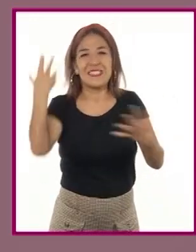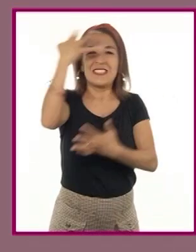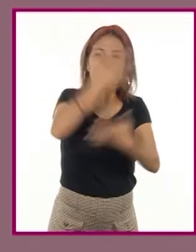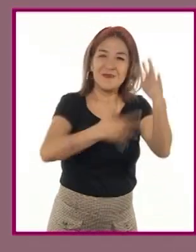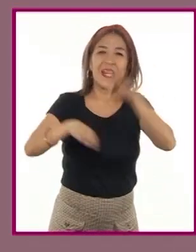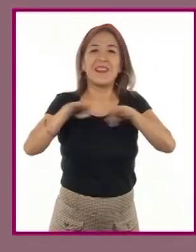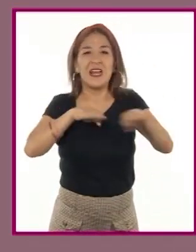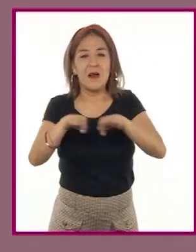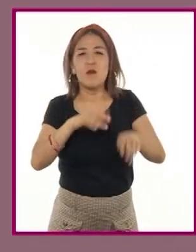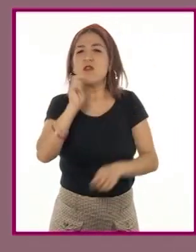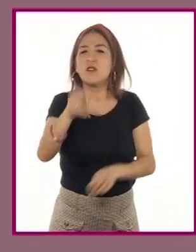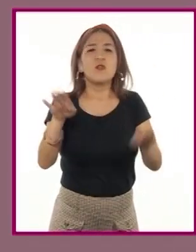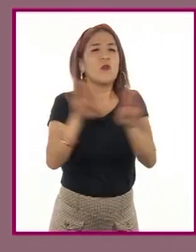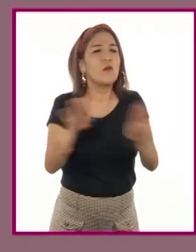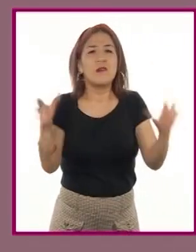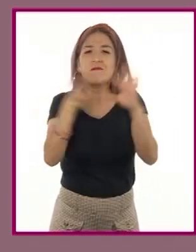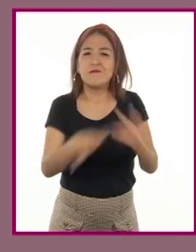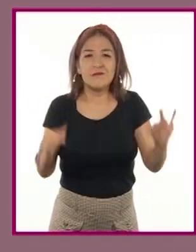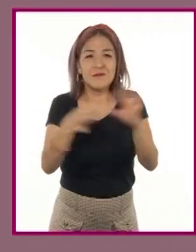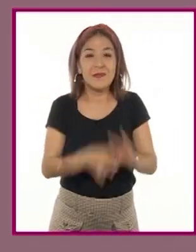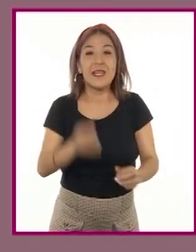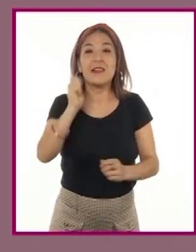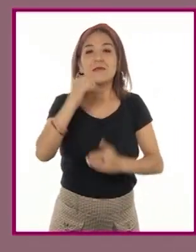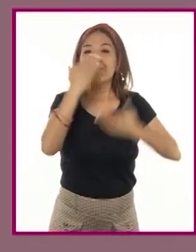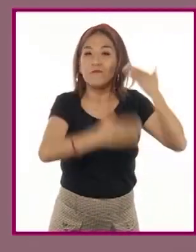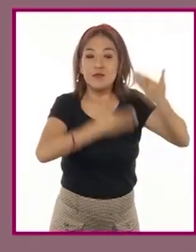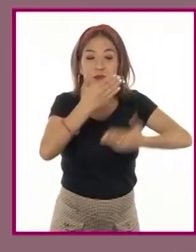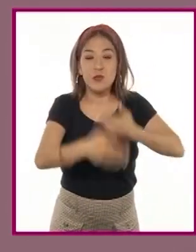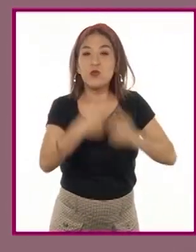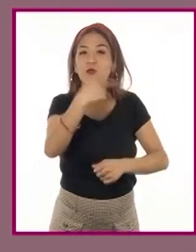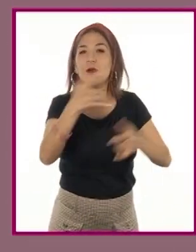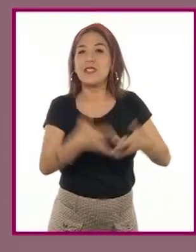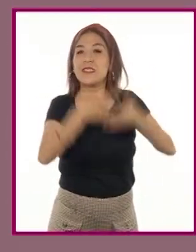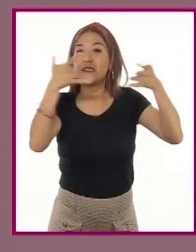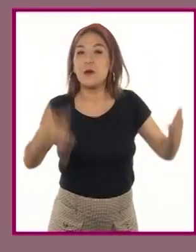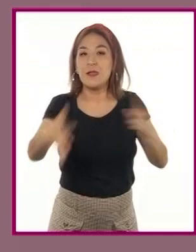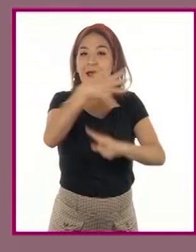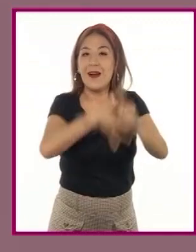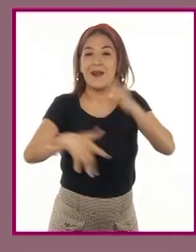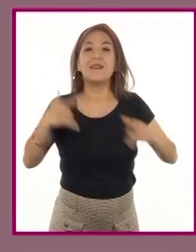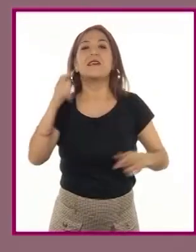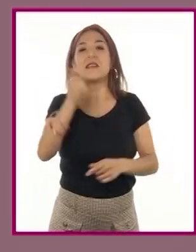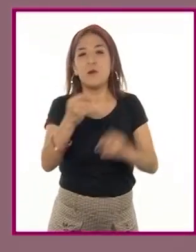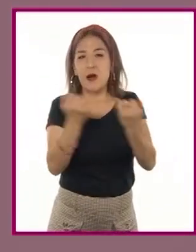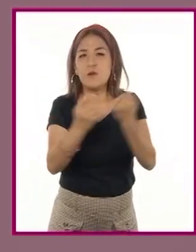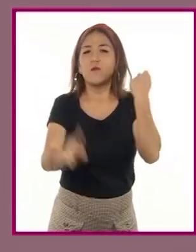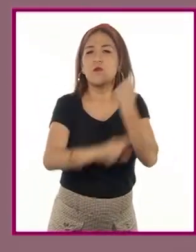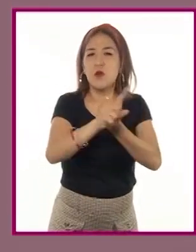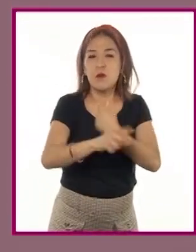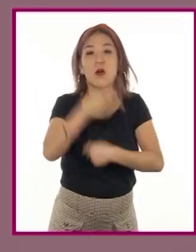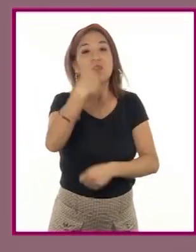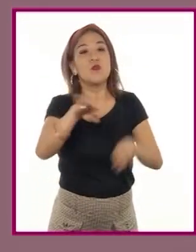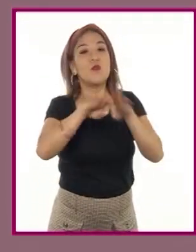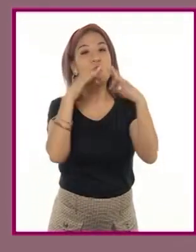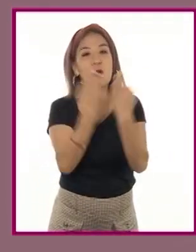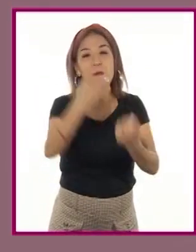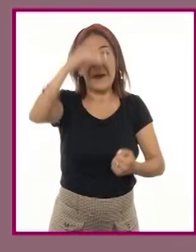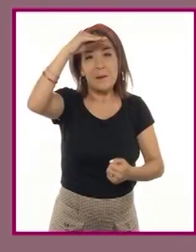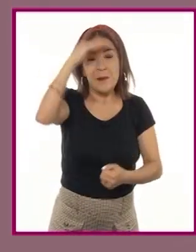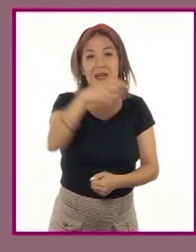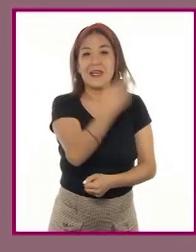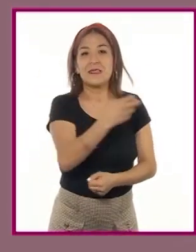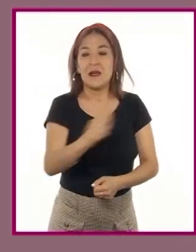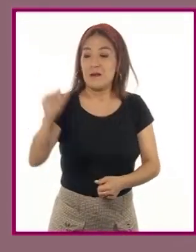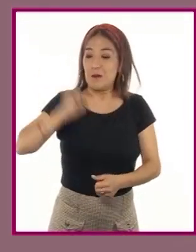que solo se explican entendiendo el proceso histórico, los acontecimientos y la forma de pensar de quienes